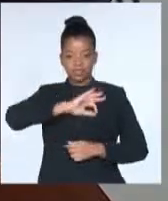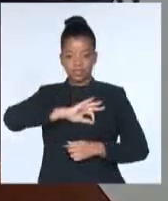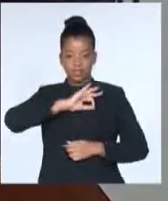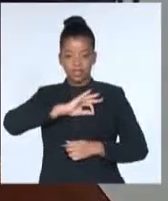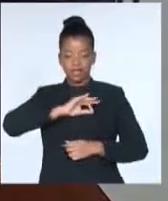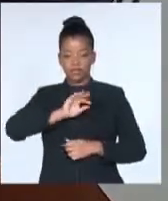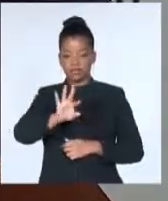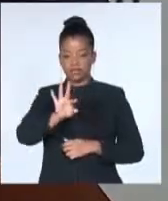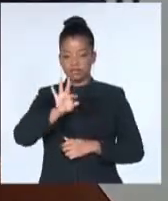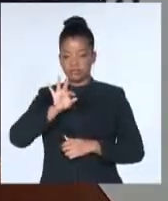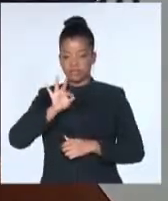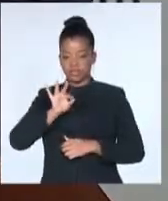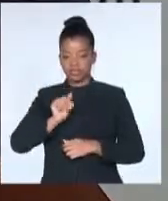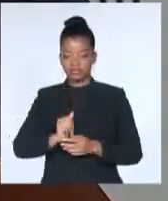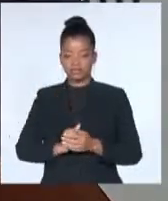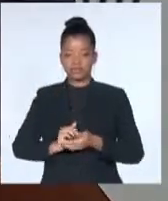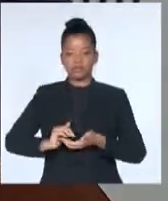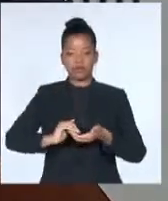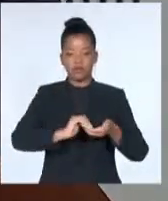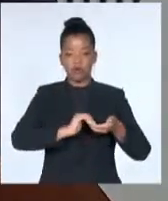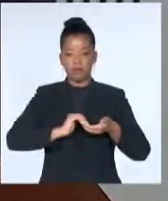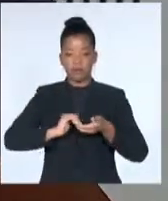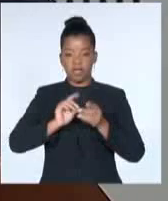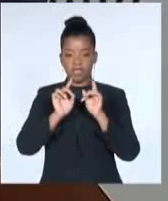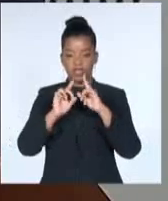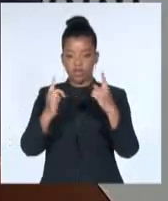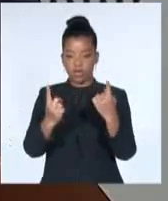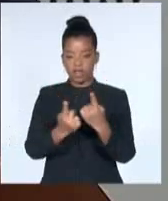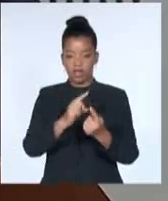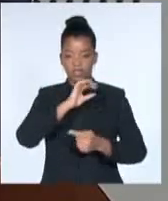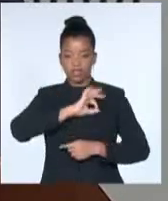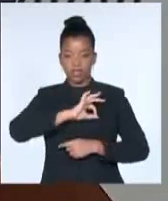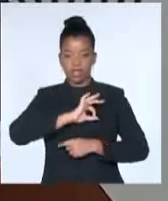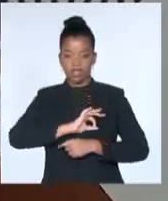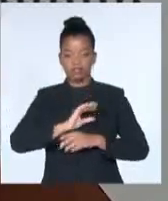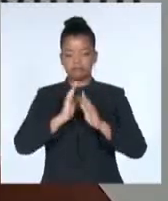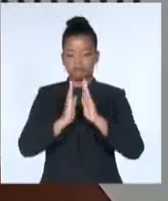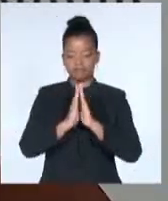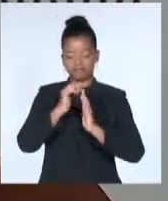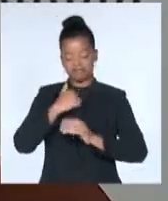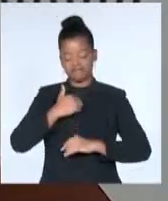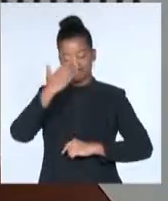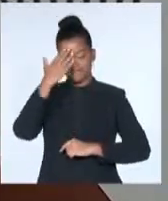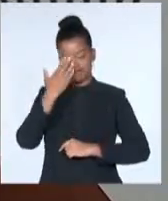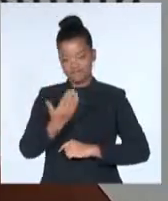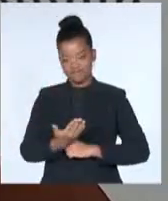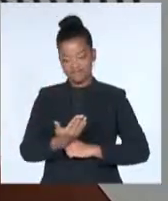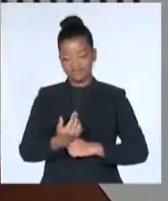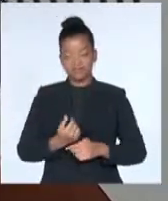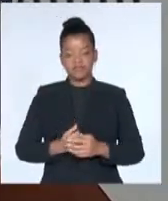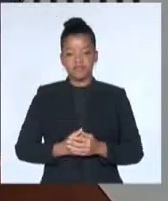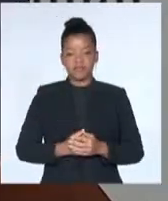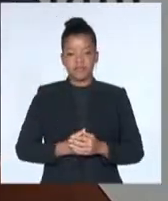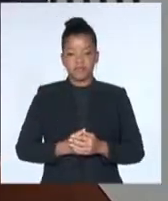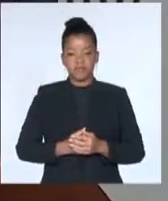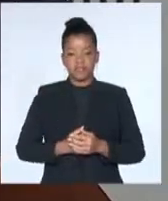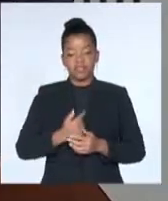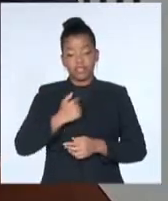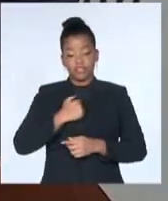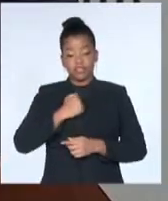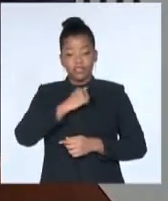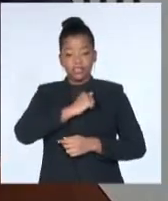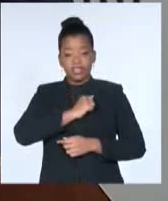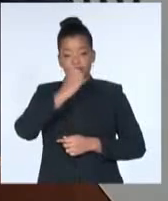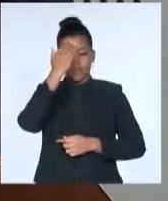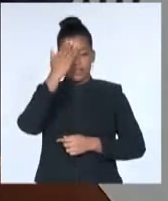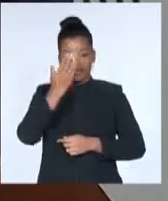invitados, señoras y señores, permítanme saludarles cordialmente y expresar mi gratitud al gobierno de la